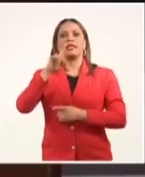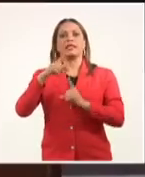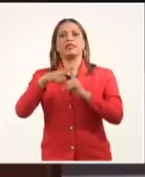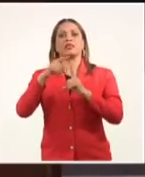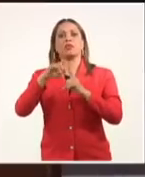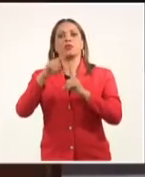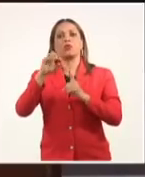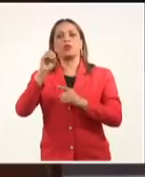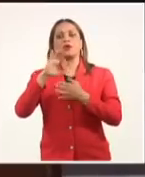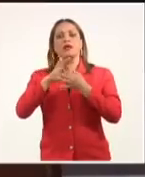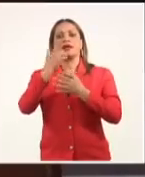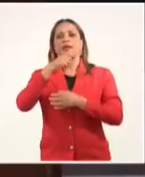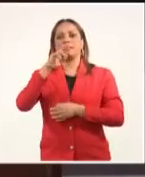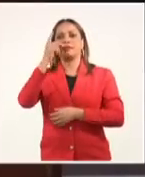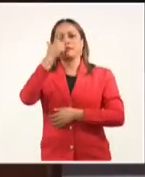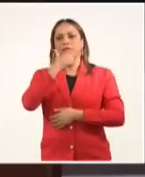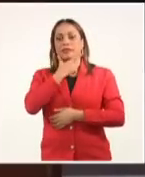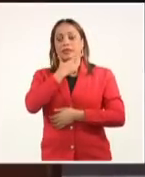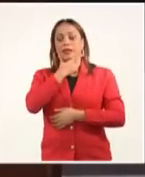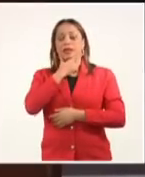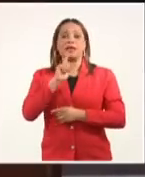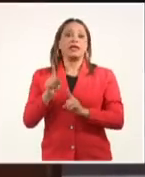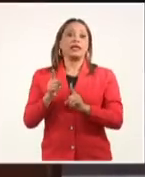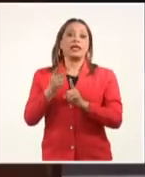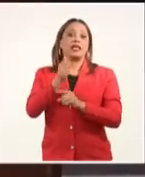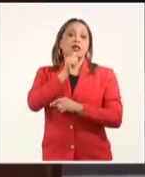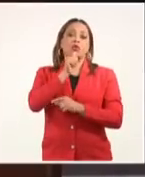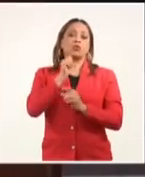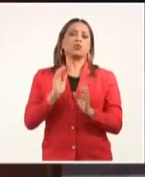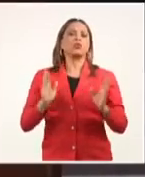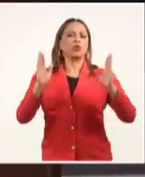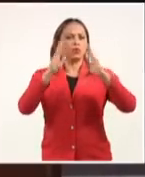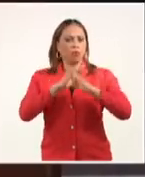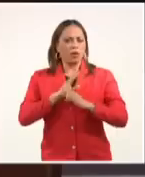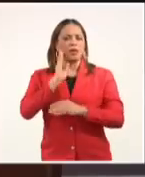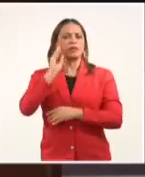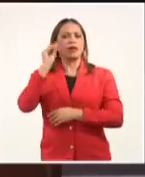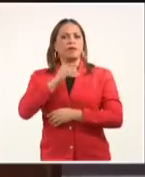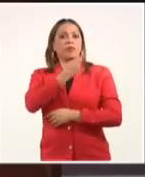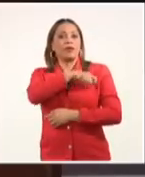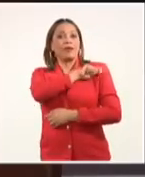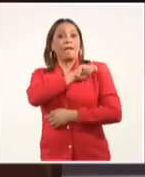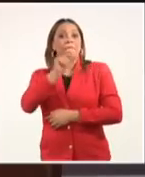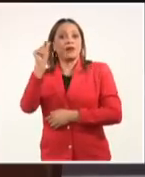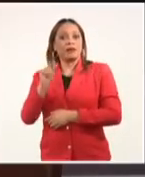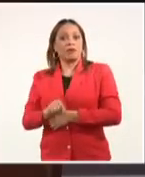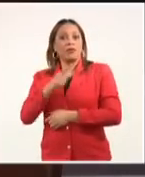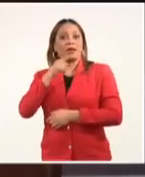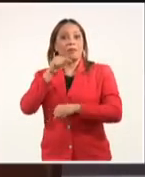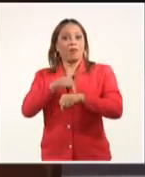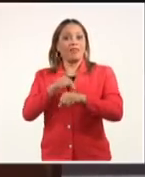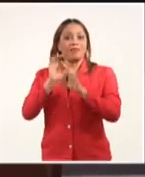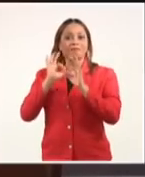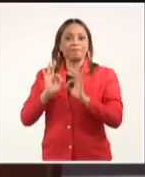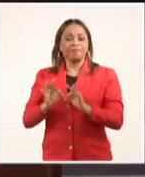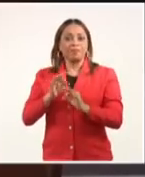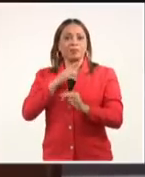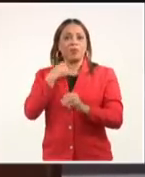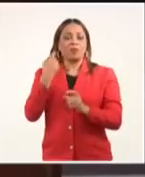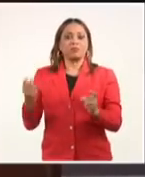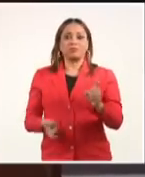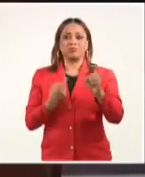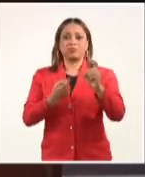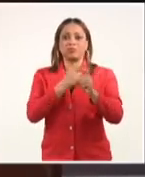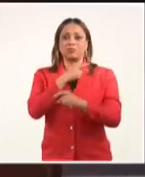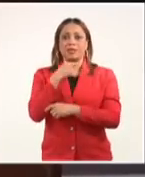cuya actuación no hay dudas de que los españoles hubieran derrotado en toda la línea a